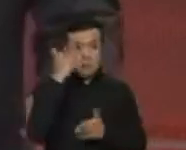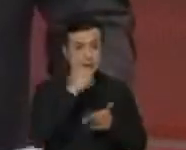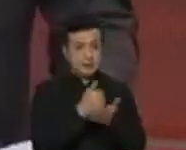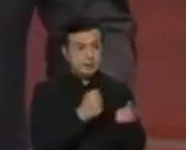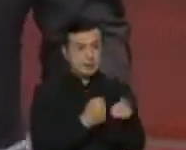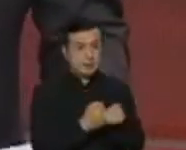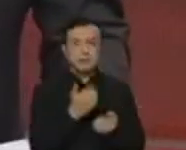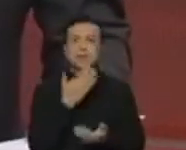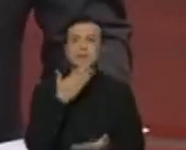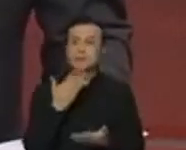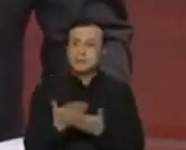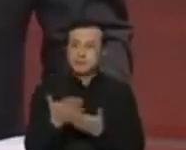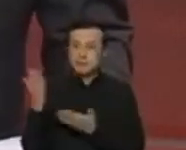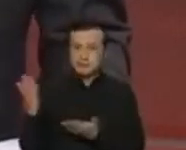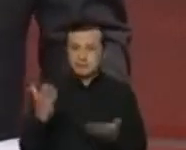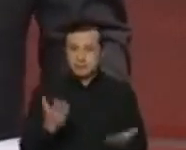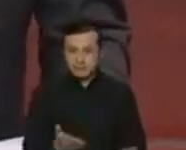gerente. Gracias por acompañarnos.